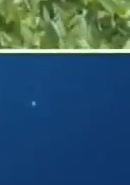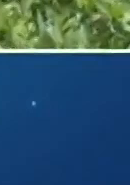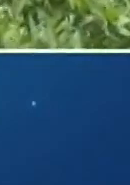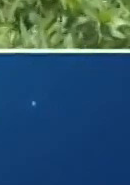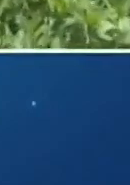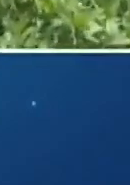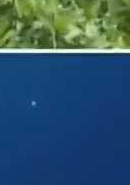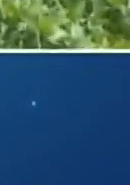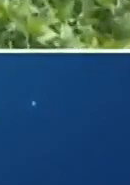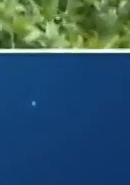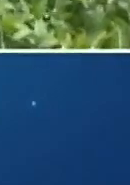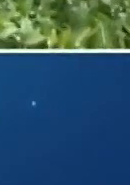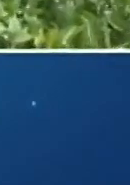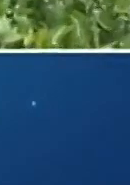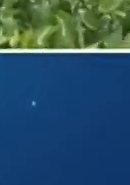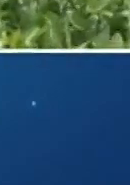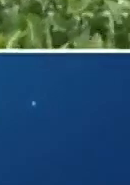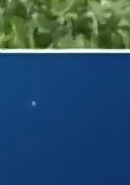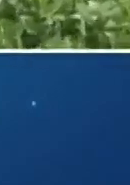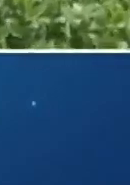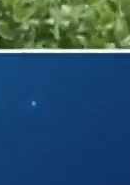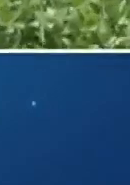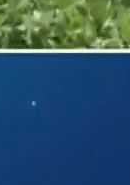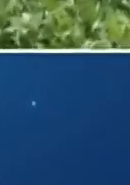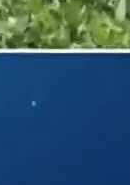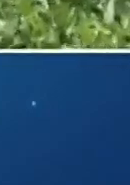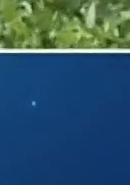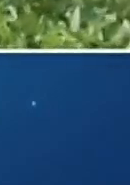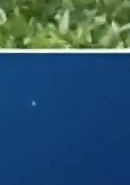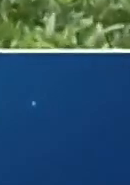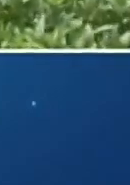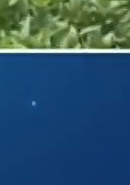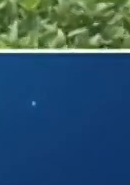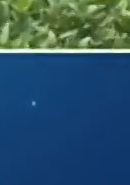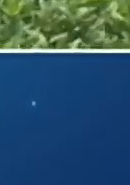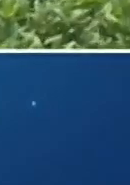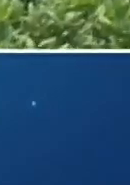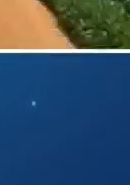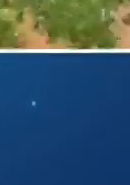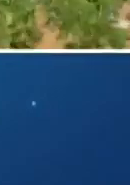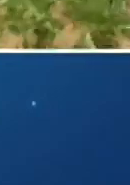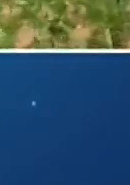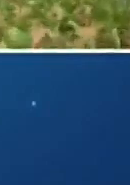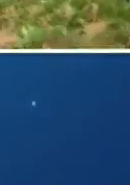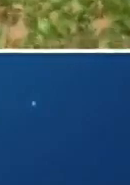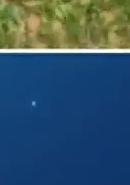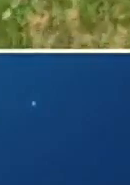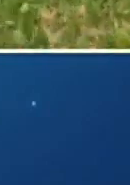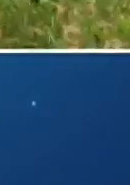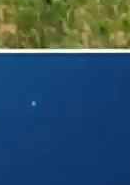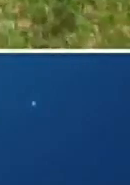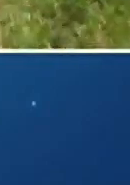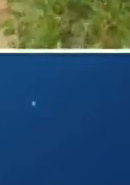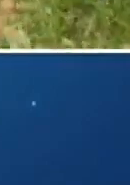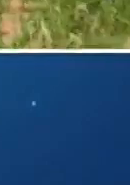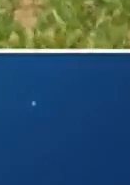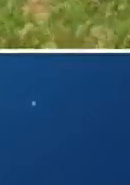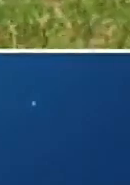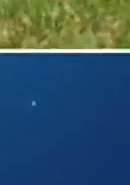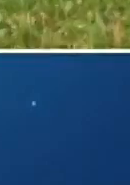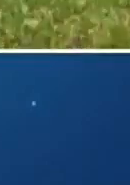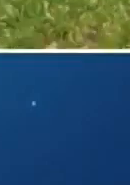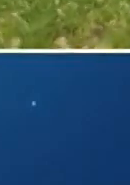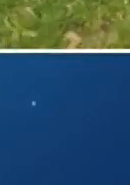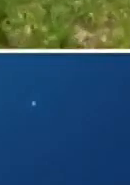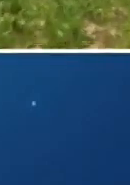tenemos un señor que es líder en Argentina de riego, también está compartiendo aquí con nosotros. De manera tal de que